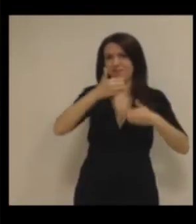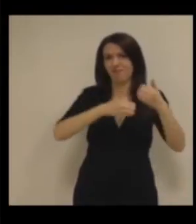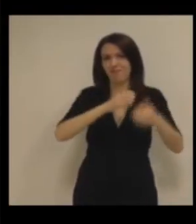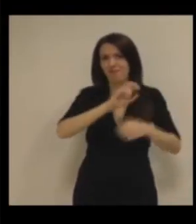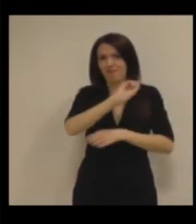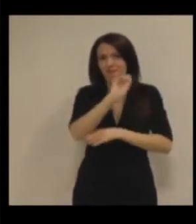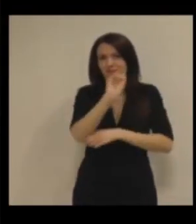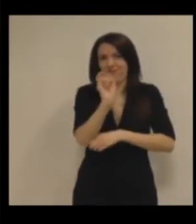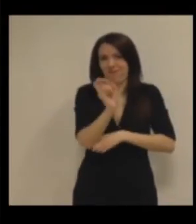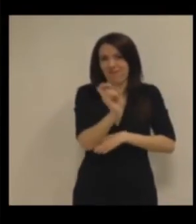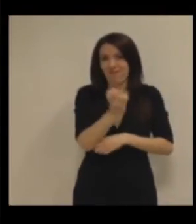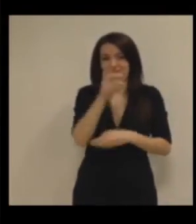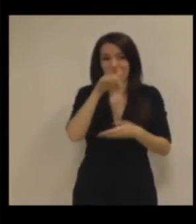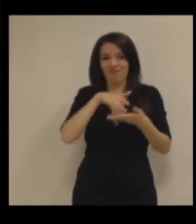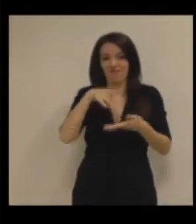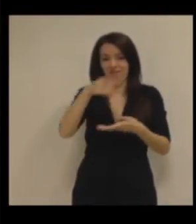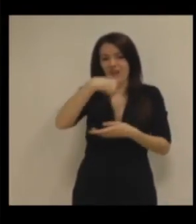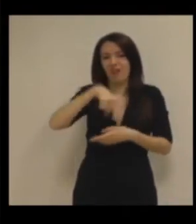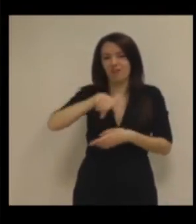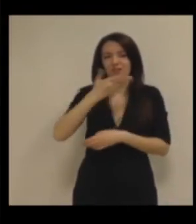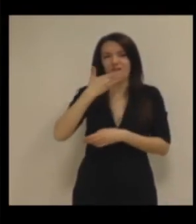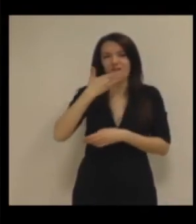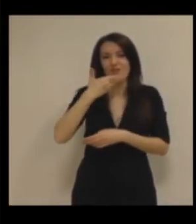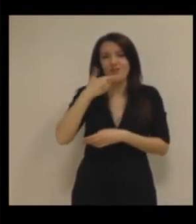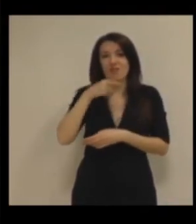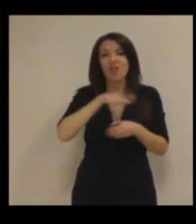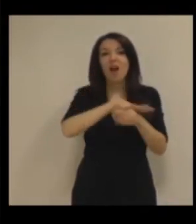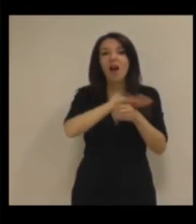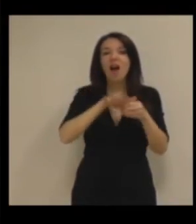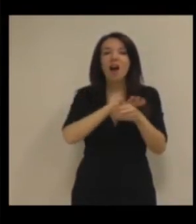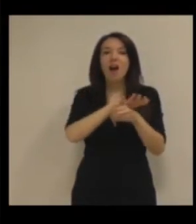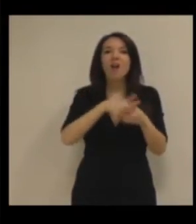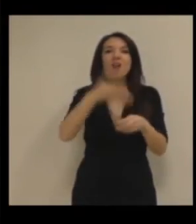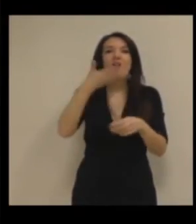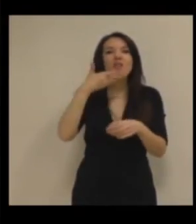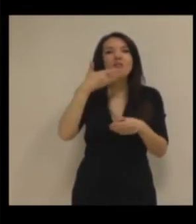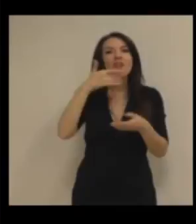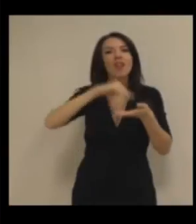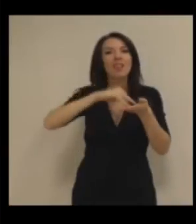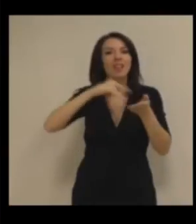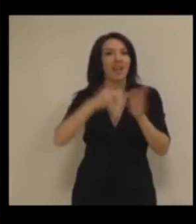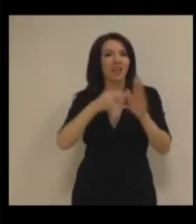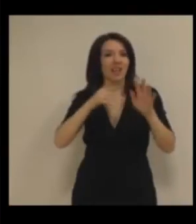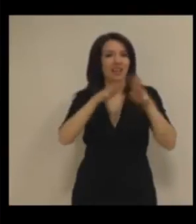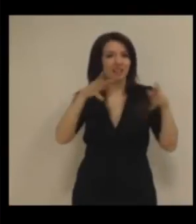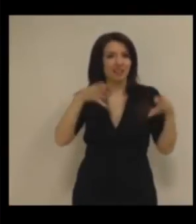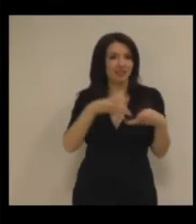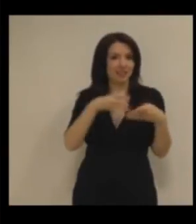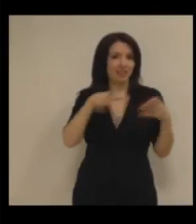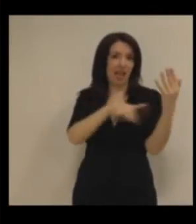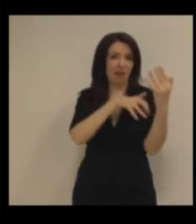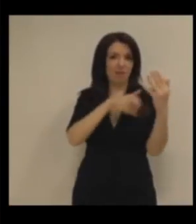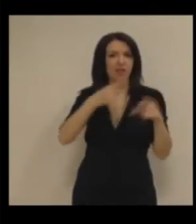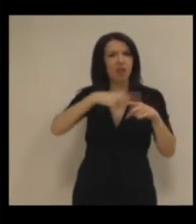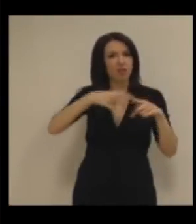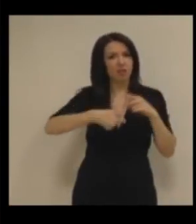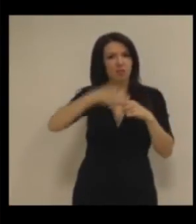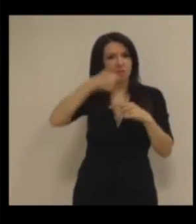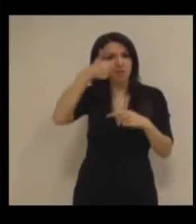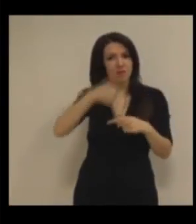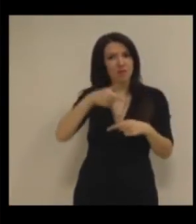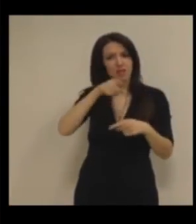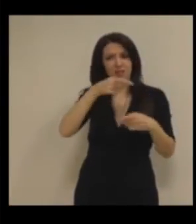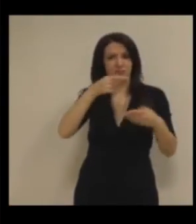habilitados y por muchos de nosotros conocidos en el área de conocimiento de la ingeniería telemática y muchas más cosas. Miguel Ángel, porque tu currículo